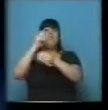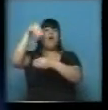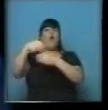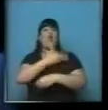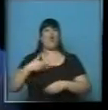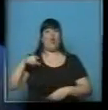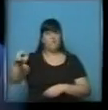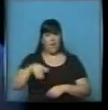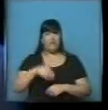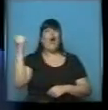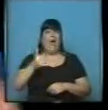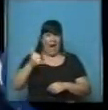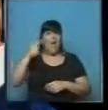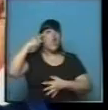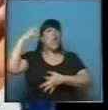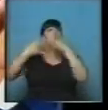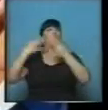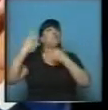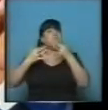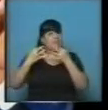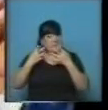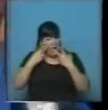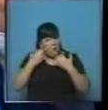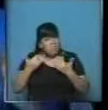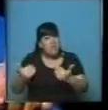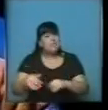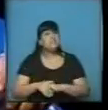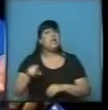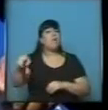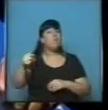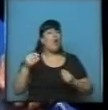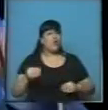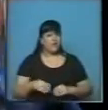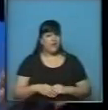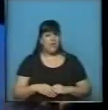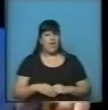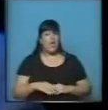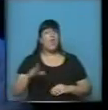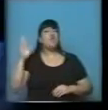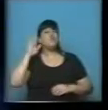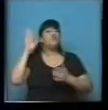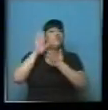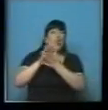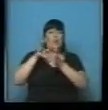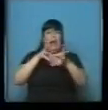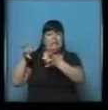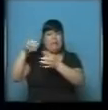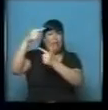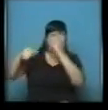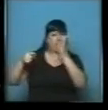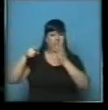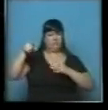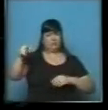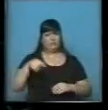están procesados por haber escuchado a los familiares del atentado. Queda